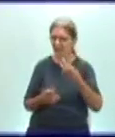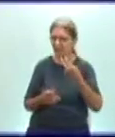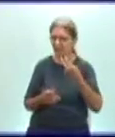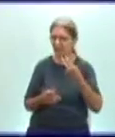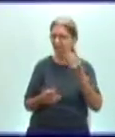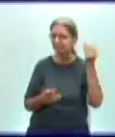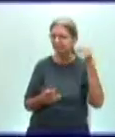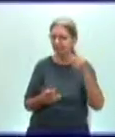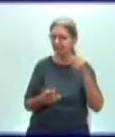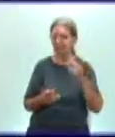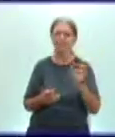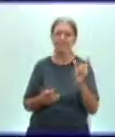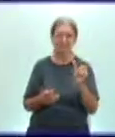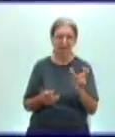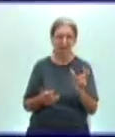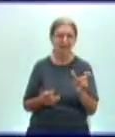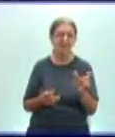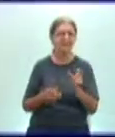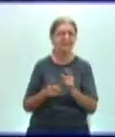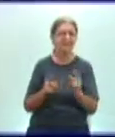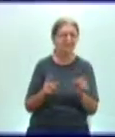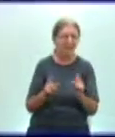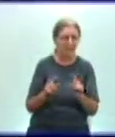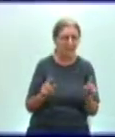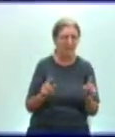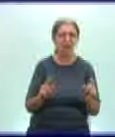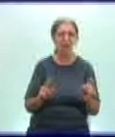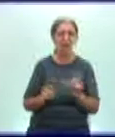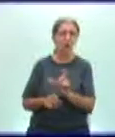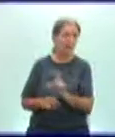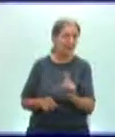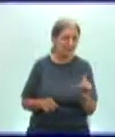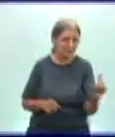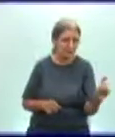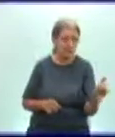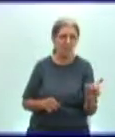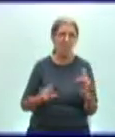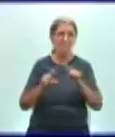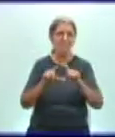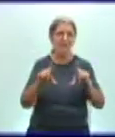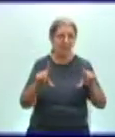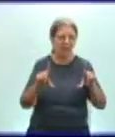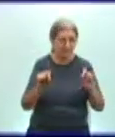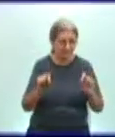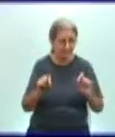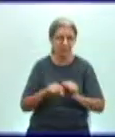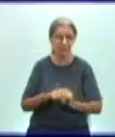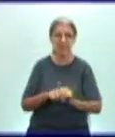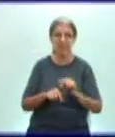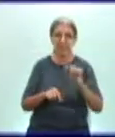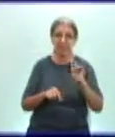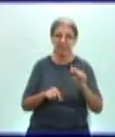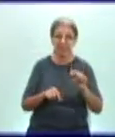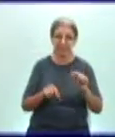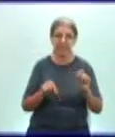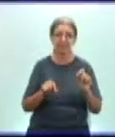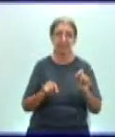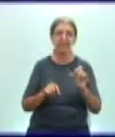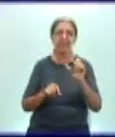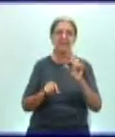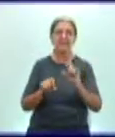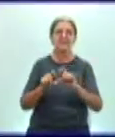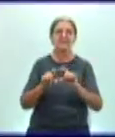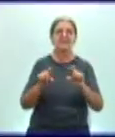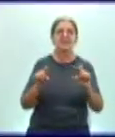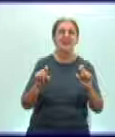el sintagma, la oración, el párrafo. ¿Cómo está titulada esta unidad? Con un sintagma nominal que está formado